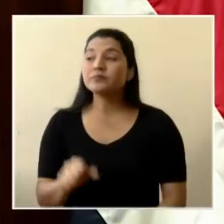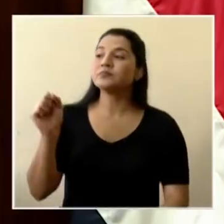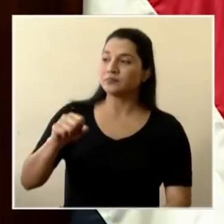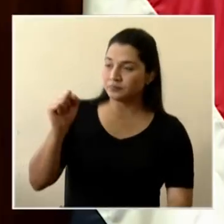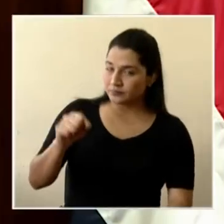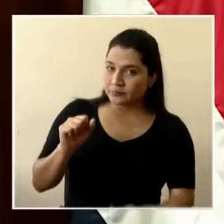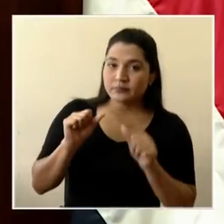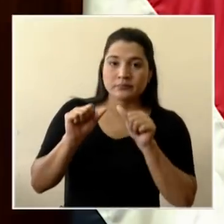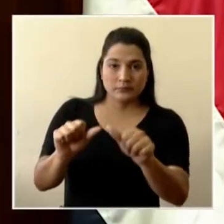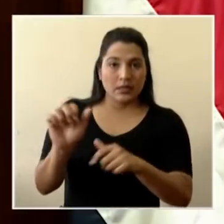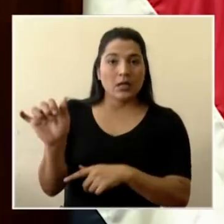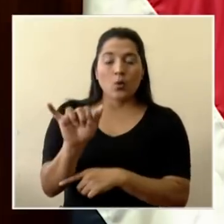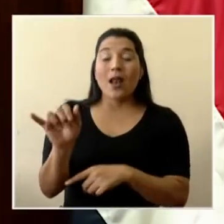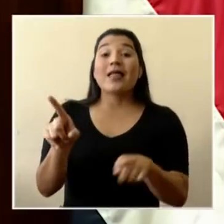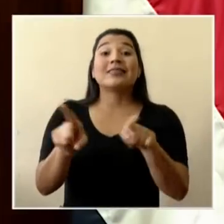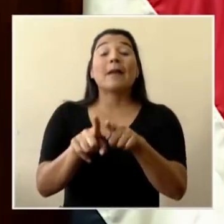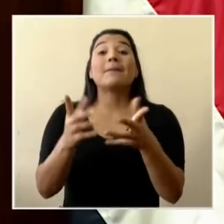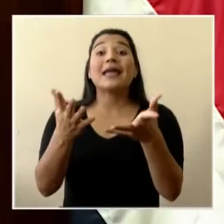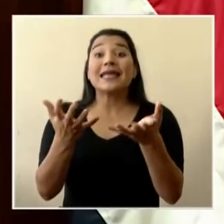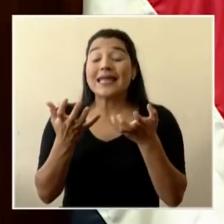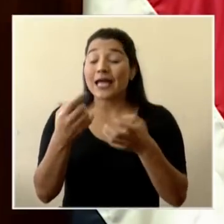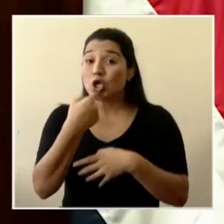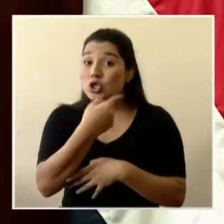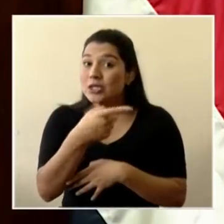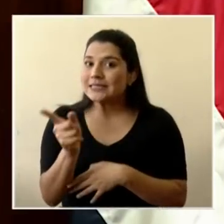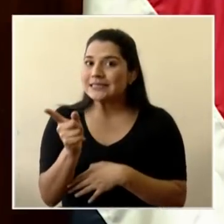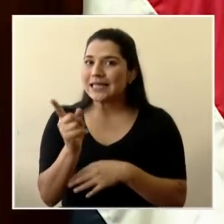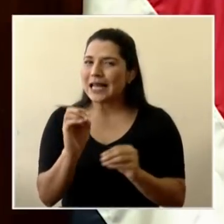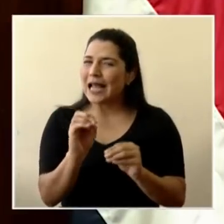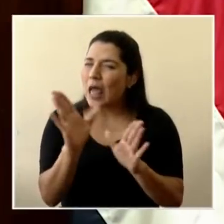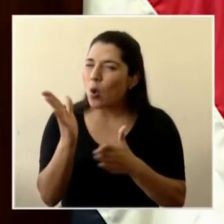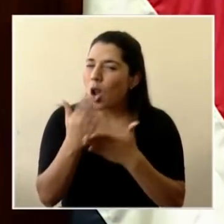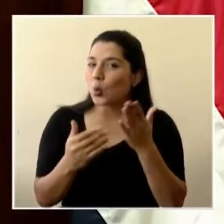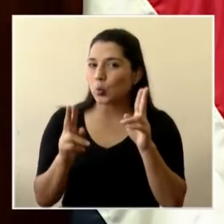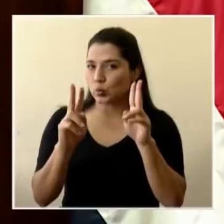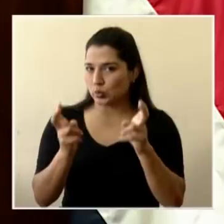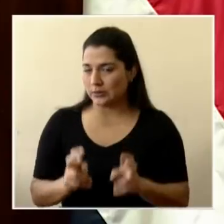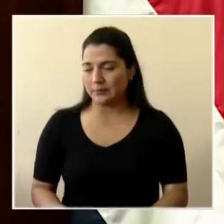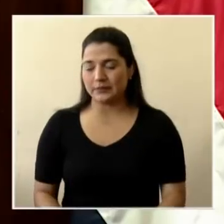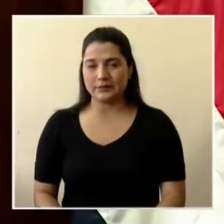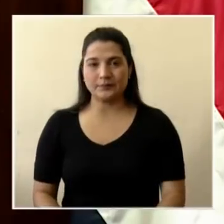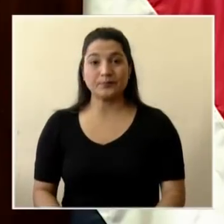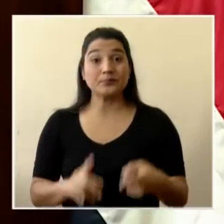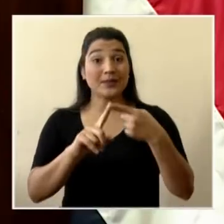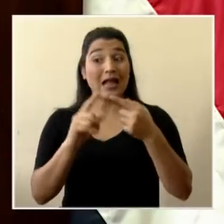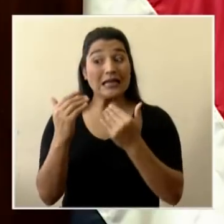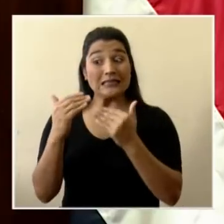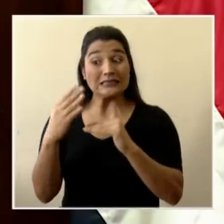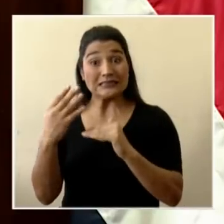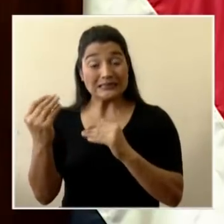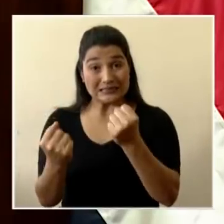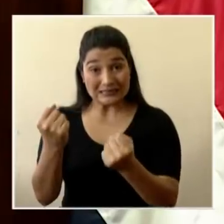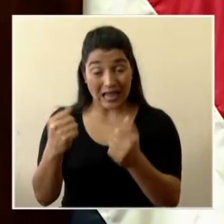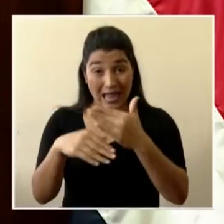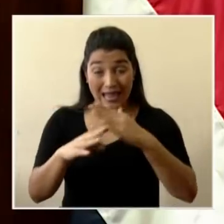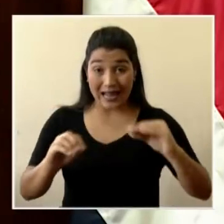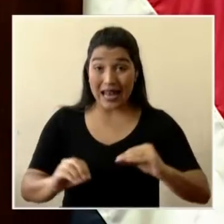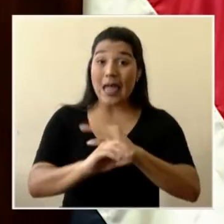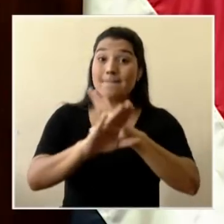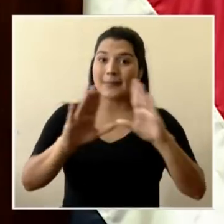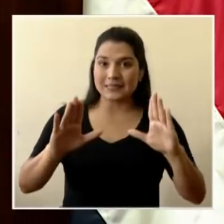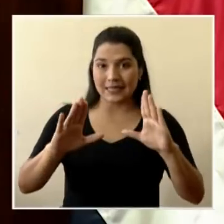siguen inhabilitados. También aprovecho para aclarar algunos puntos. La restricción vehicular en el día